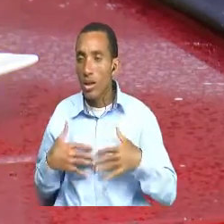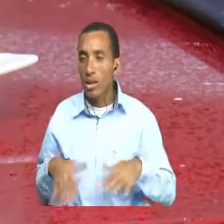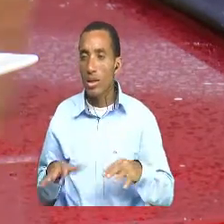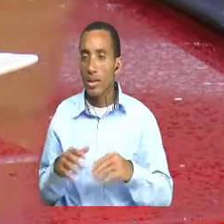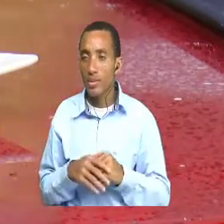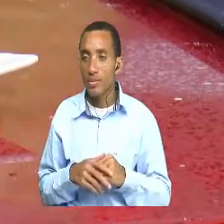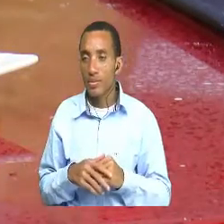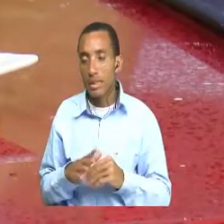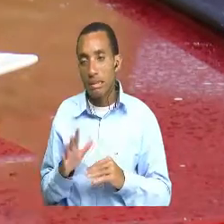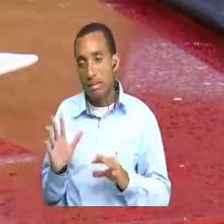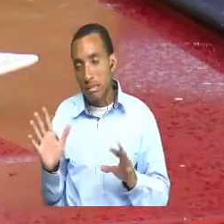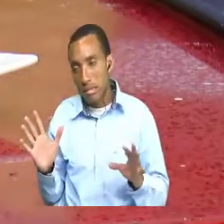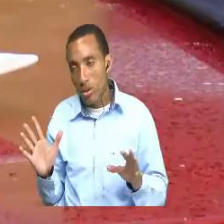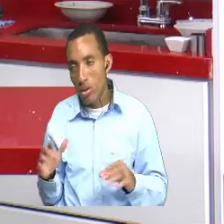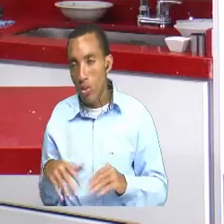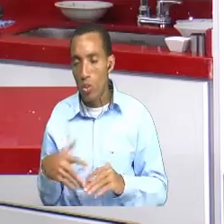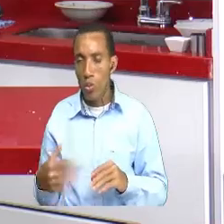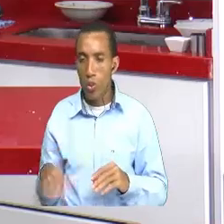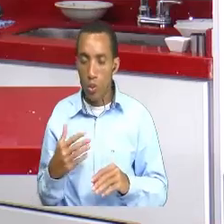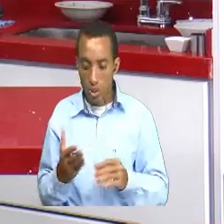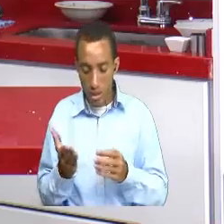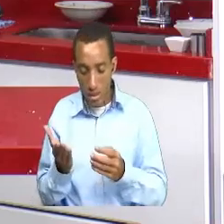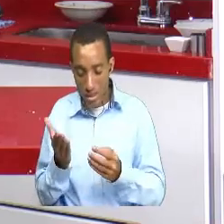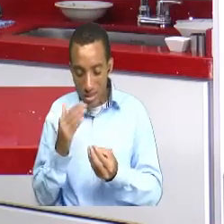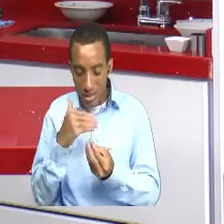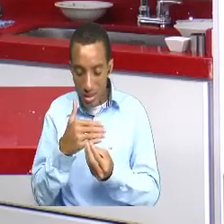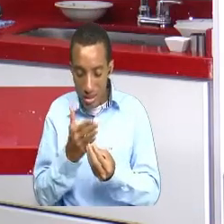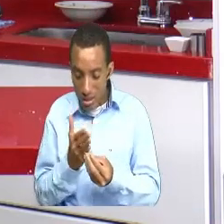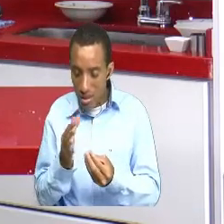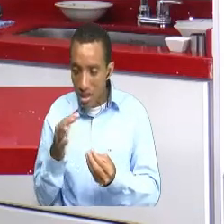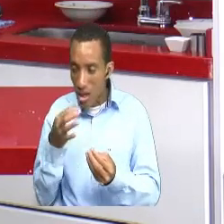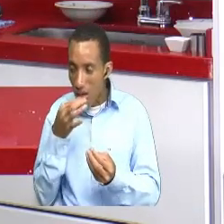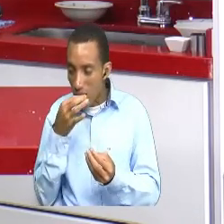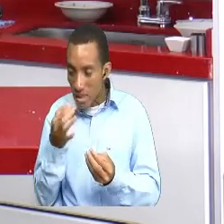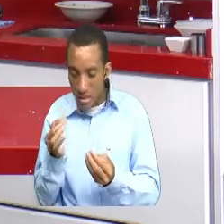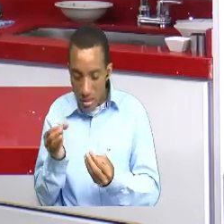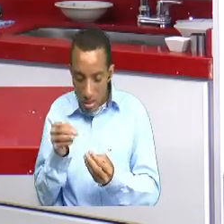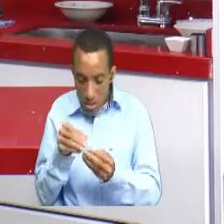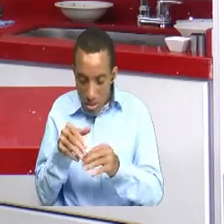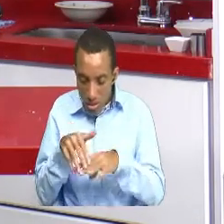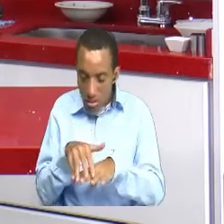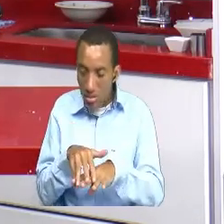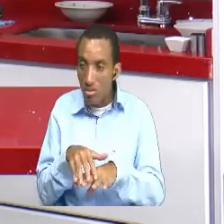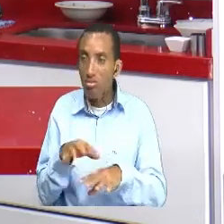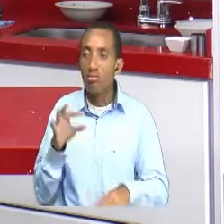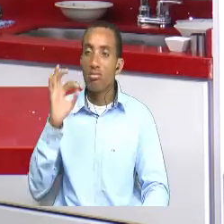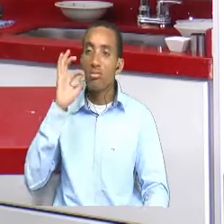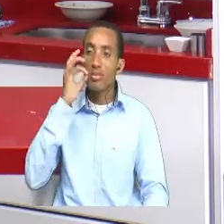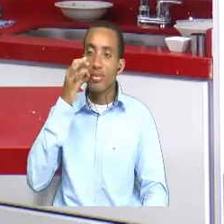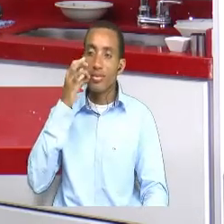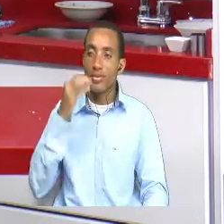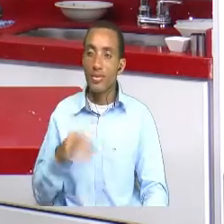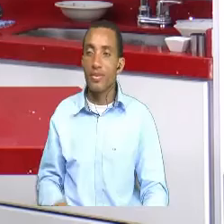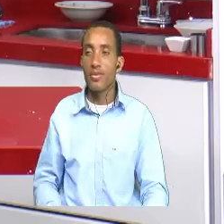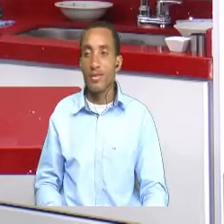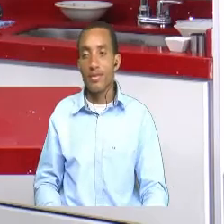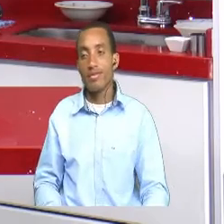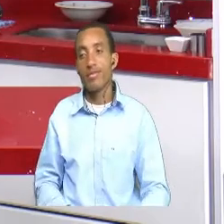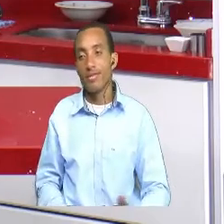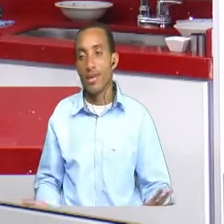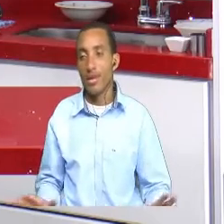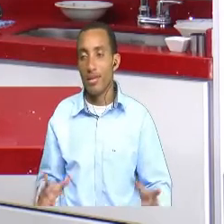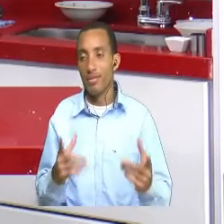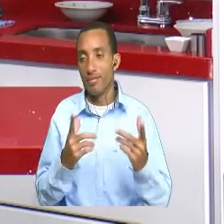queso con tomate es un sabor exquisito delicioso completamente rico queridos televidentes así que entonces